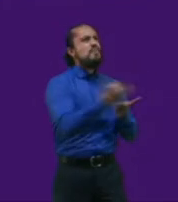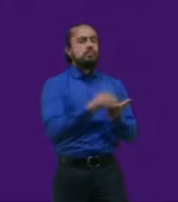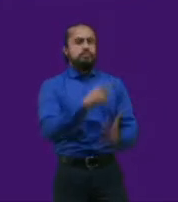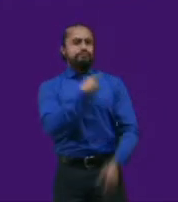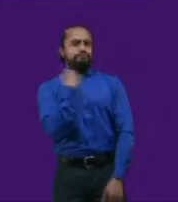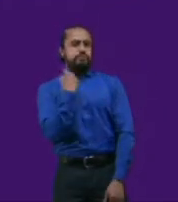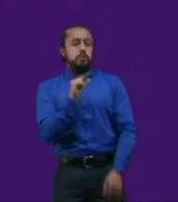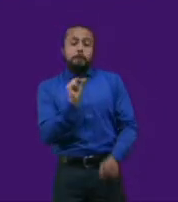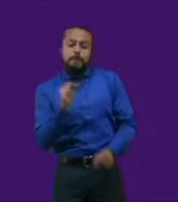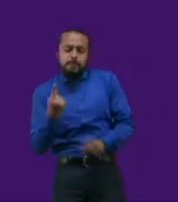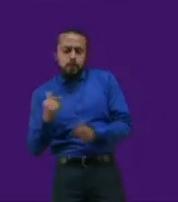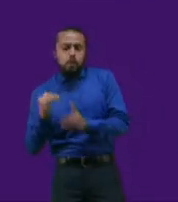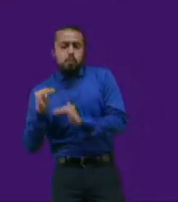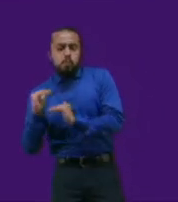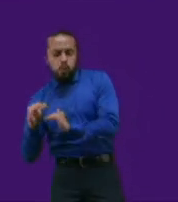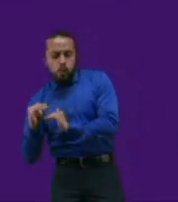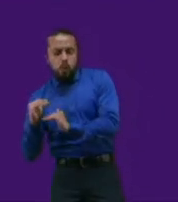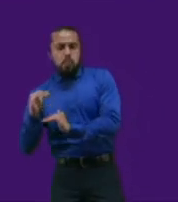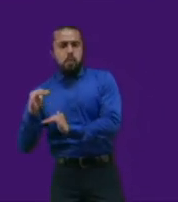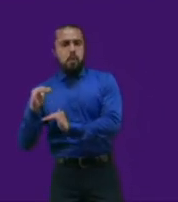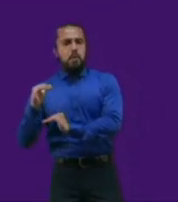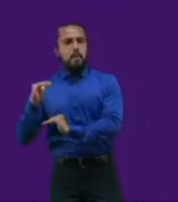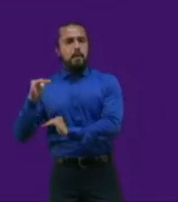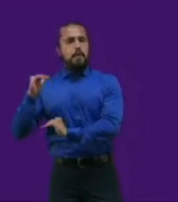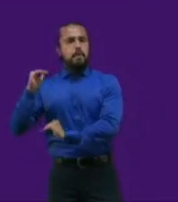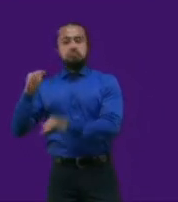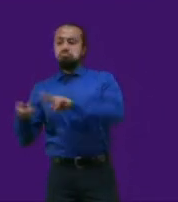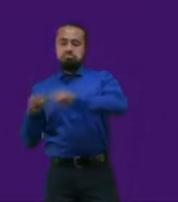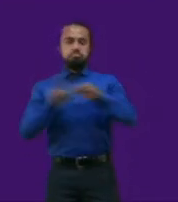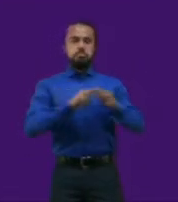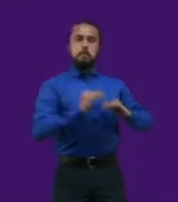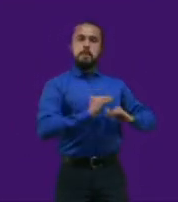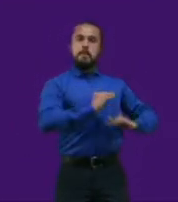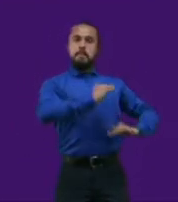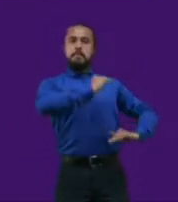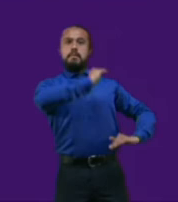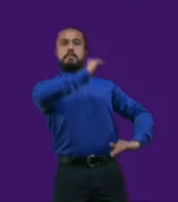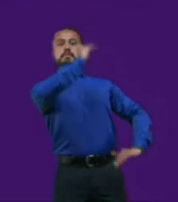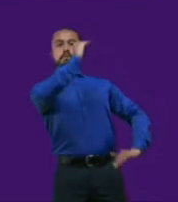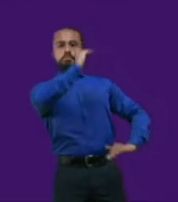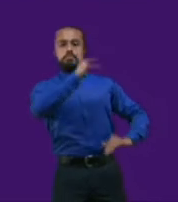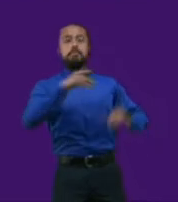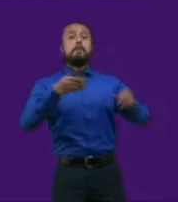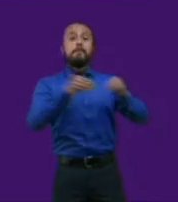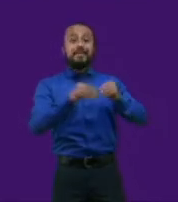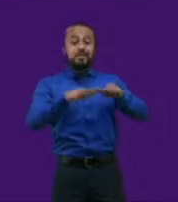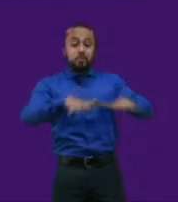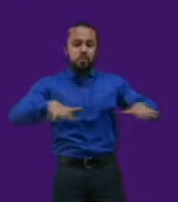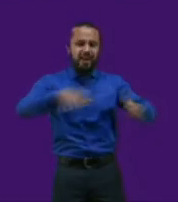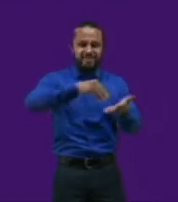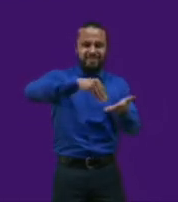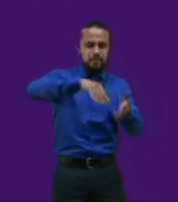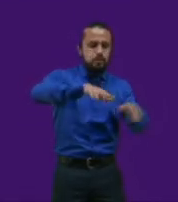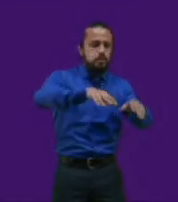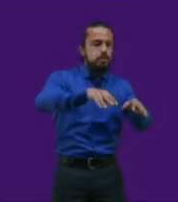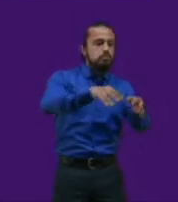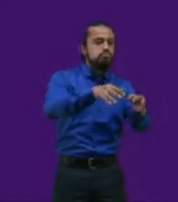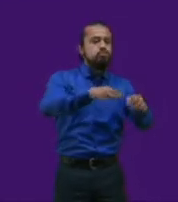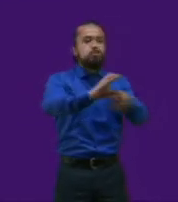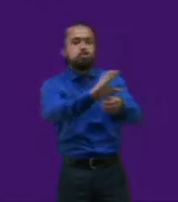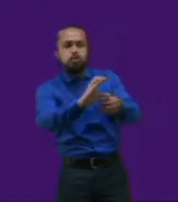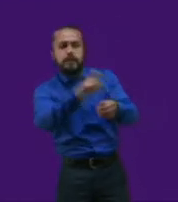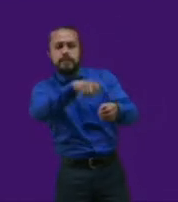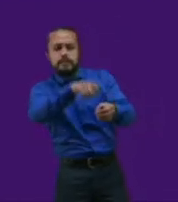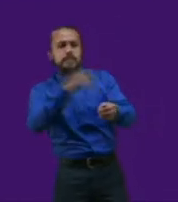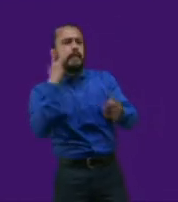que ahí están los márgenes y entender bien que cuando densificamos zonas de las ciudades podemos ser más eficientes